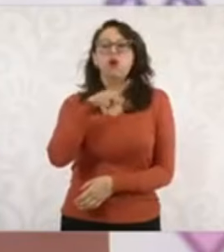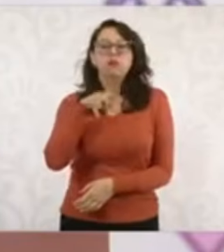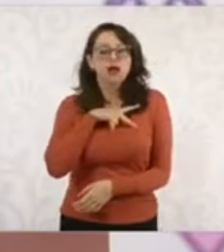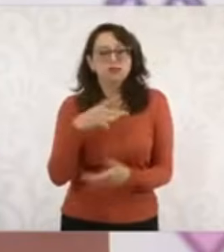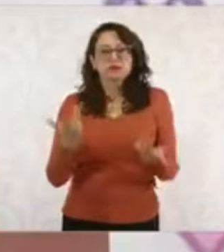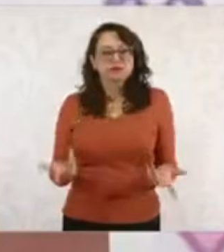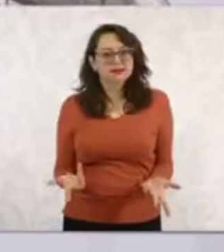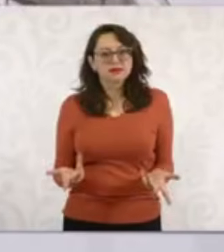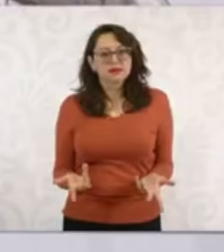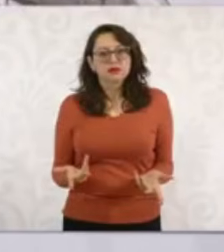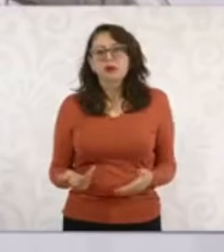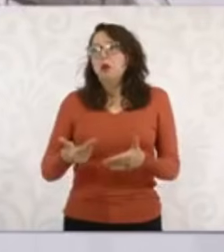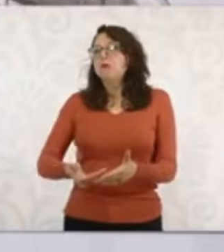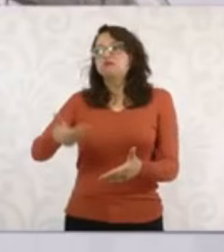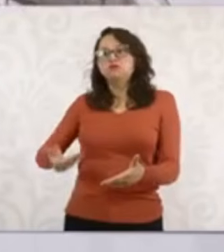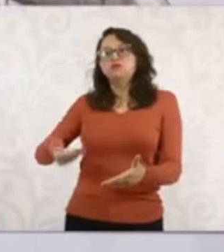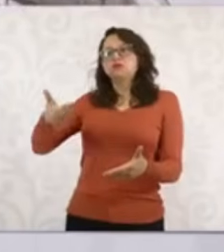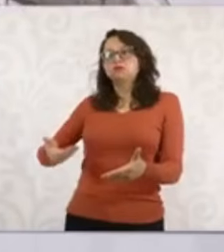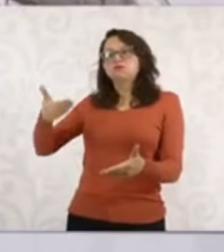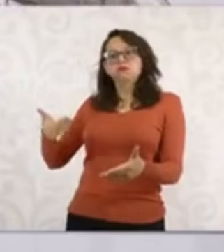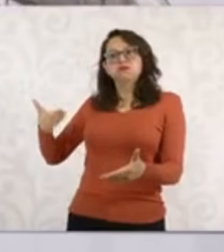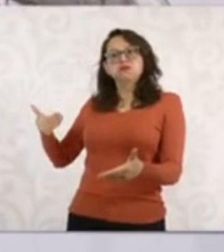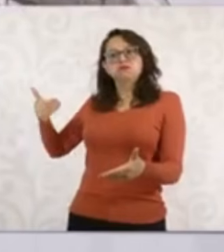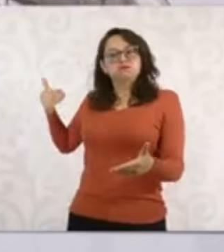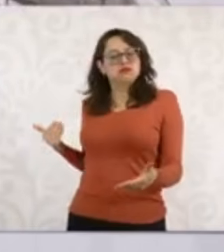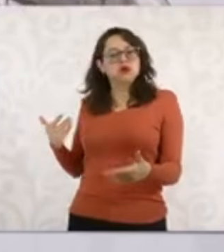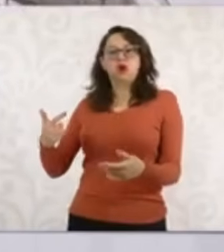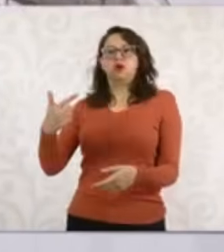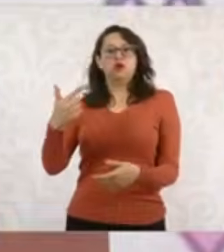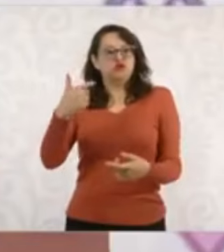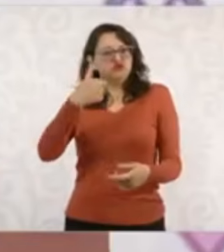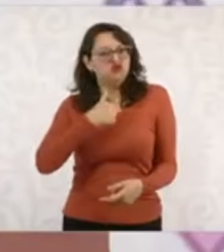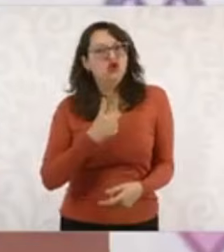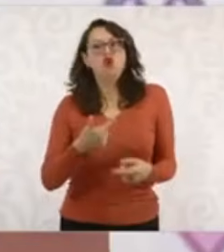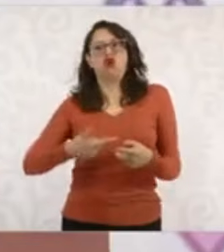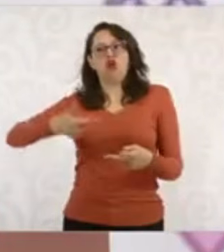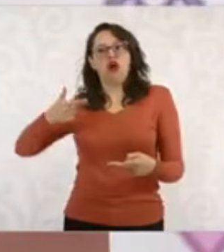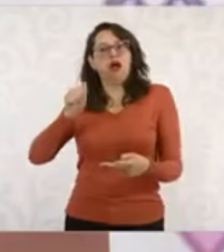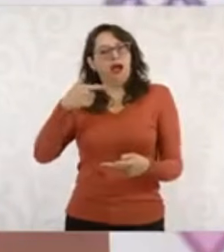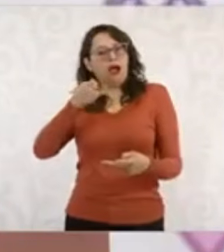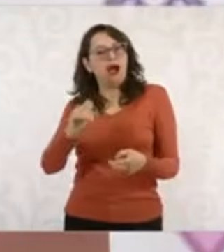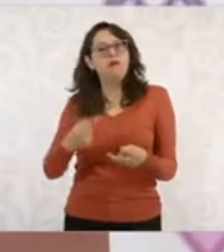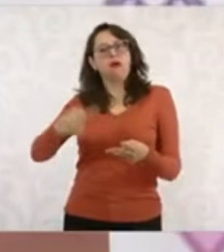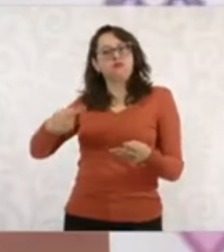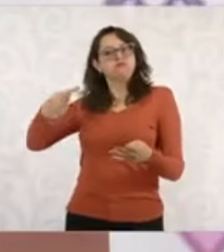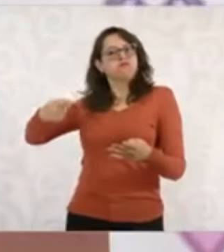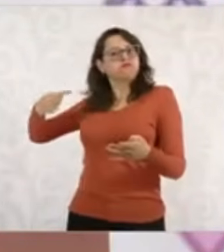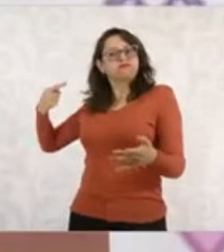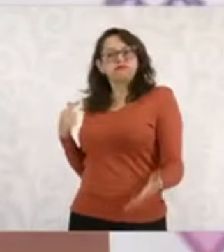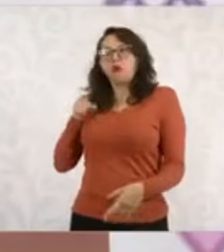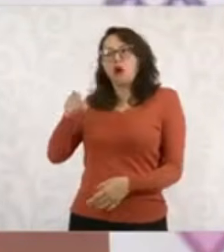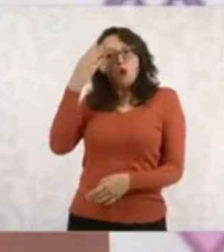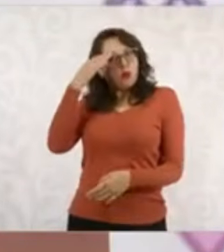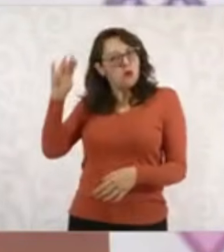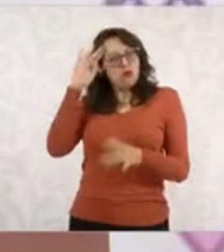lo hicieron otros gobiernos en relación con Cuba. Eso es muy importante, porque desde el